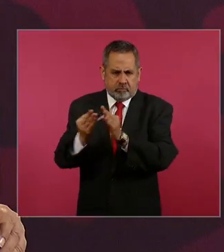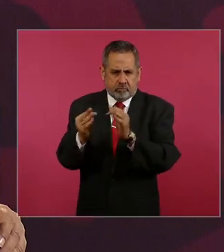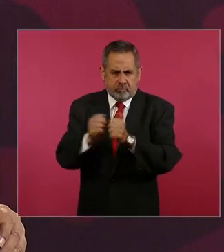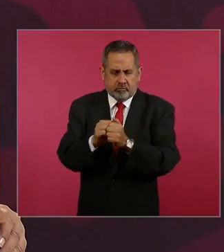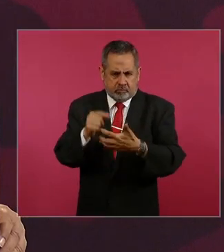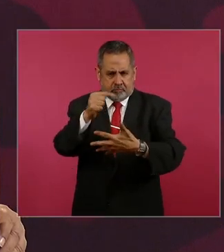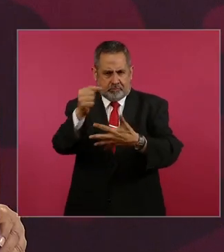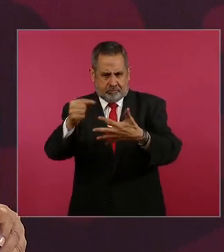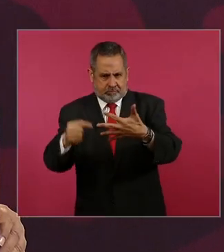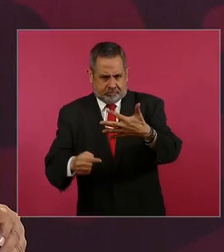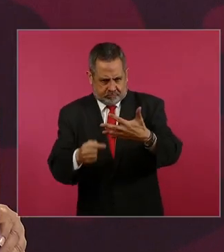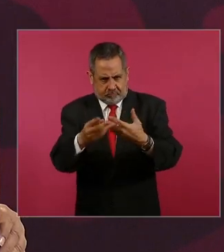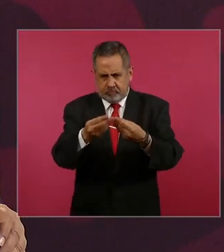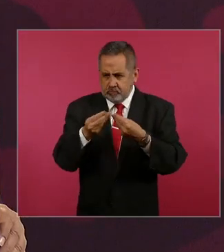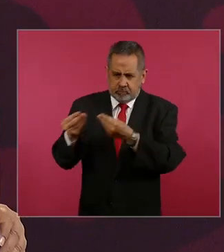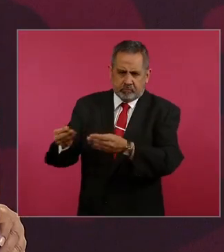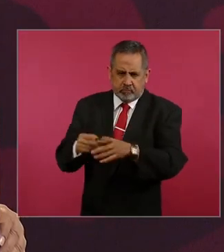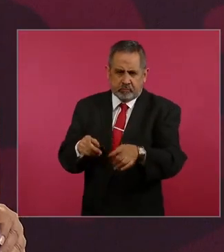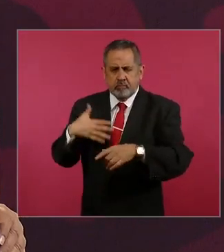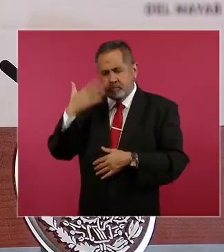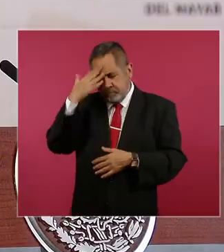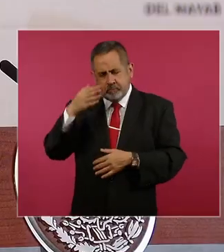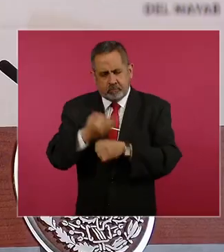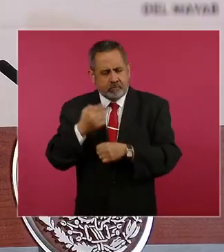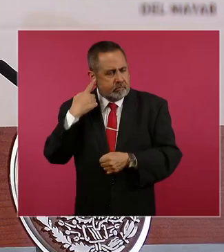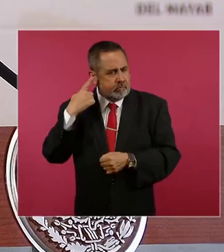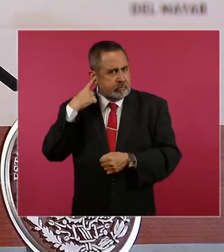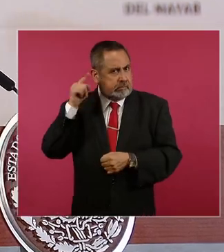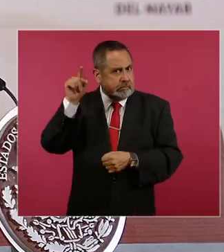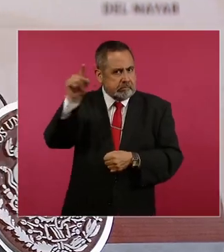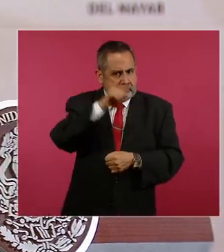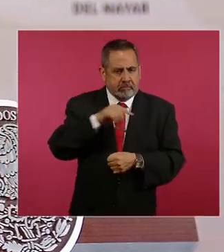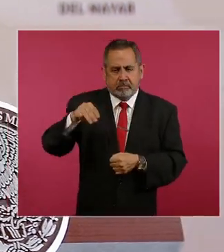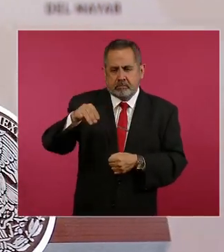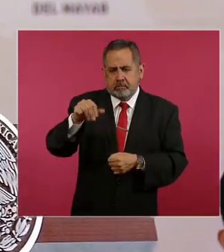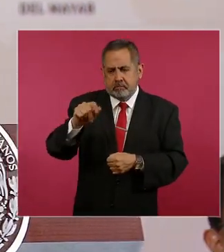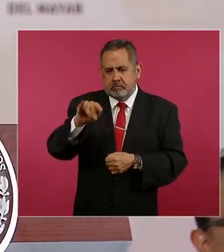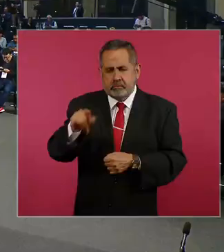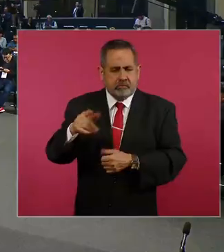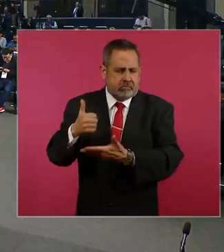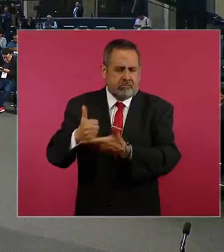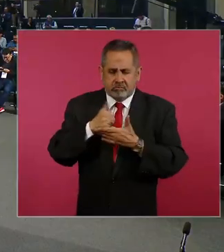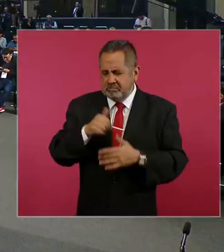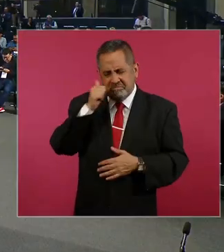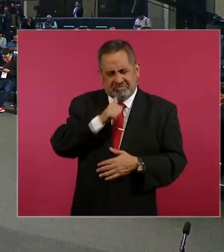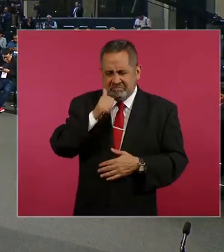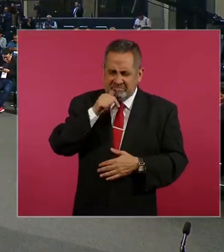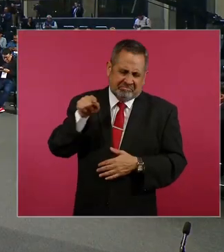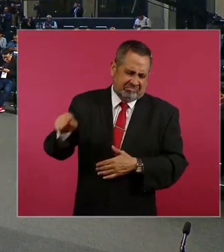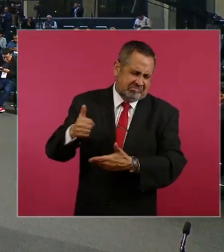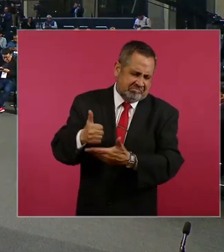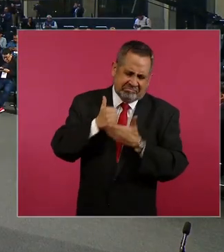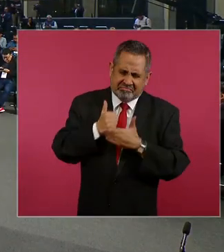todos los casos. Ya seguramente están escuchando, Martí, nos ayuda siempre